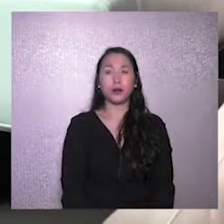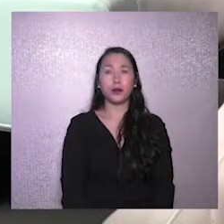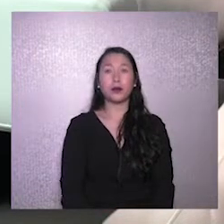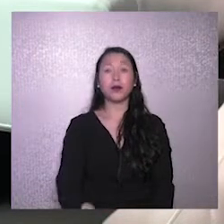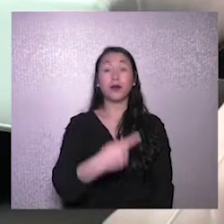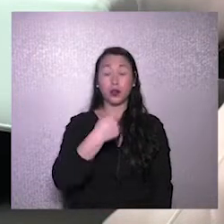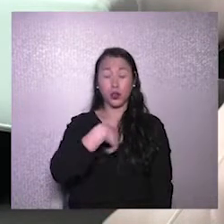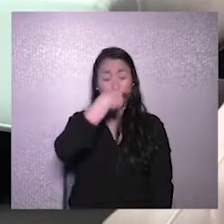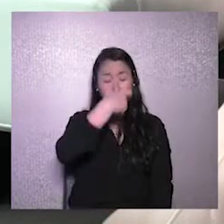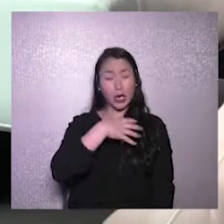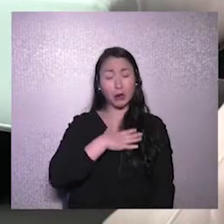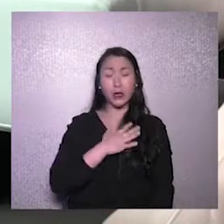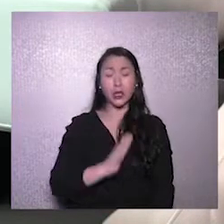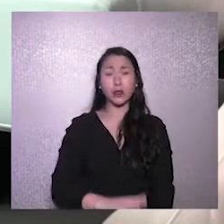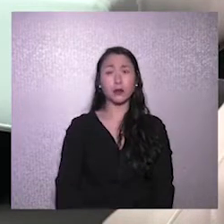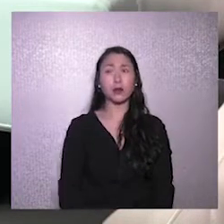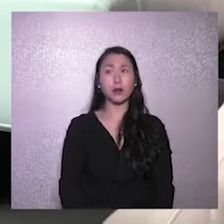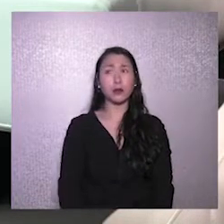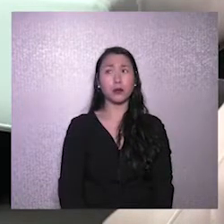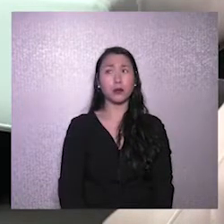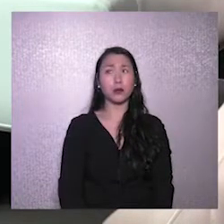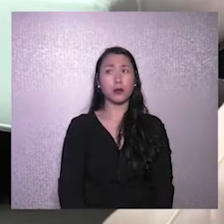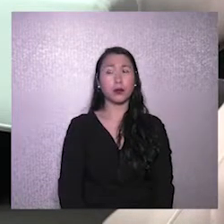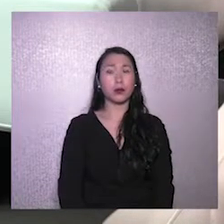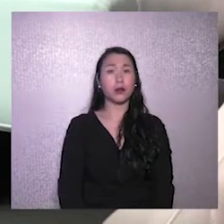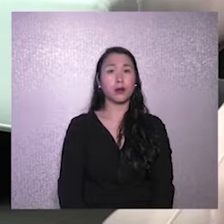Yo personalmente, por petición